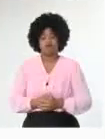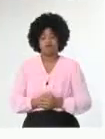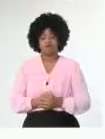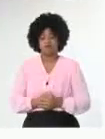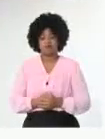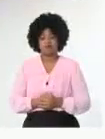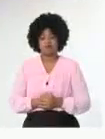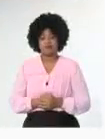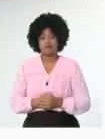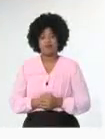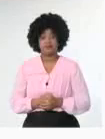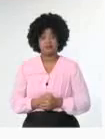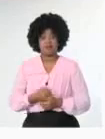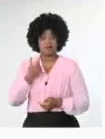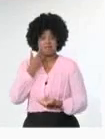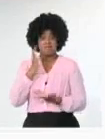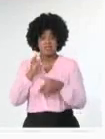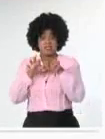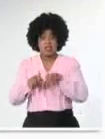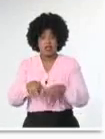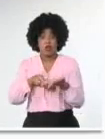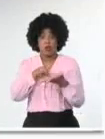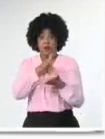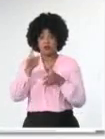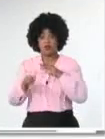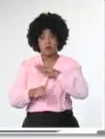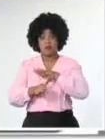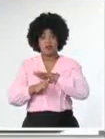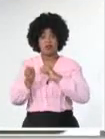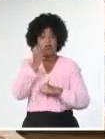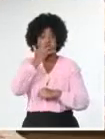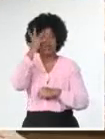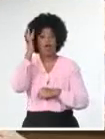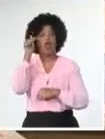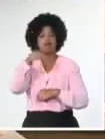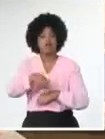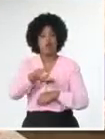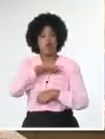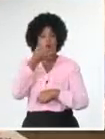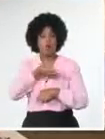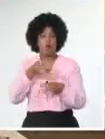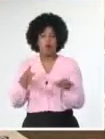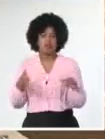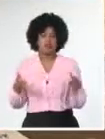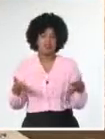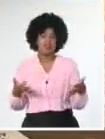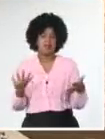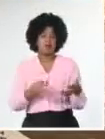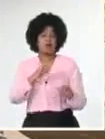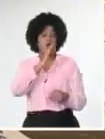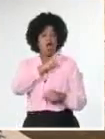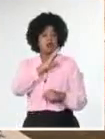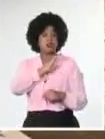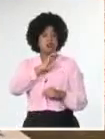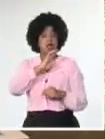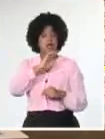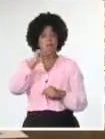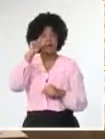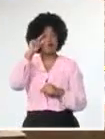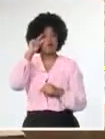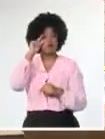primer secretario del Comité Central del Partido y presidente de la República, Miguel Díaz-Canel Bermúdez, citadas por el canciller Bruno Rodríguez Parrilla